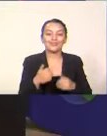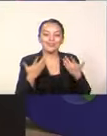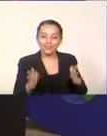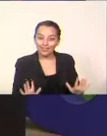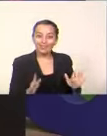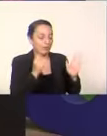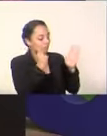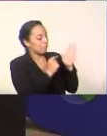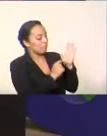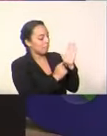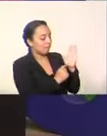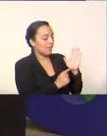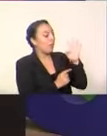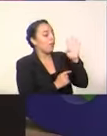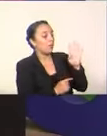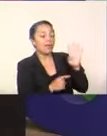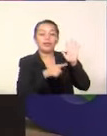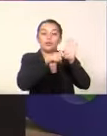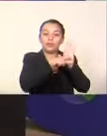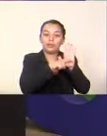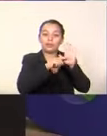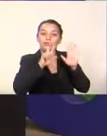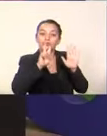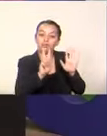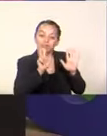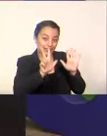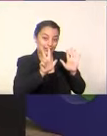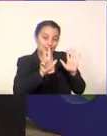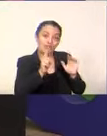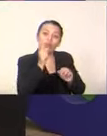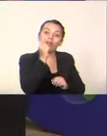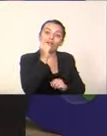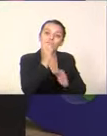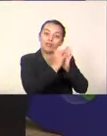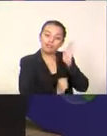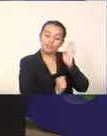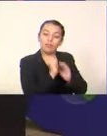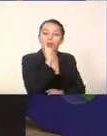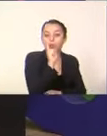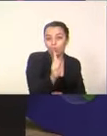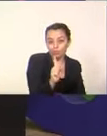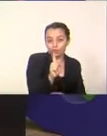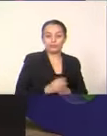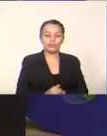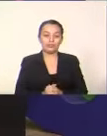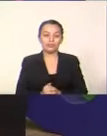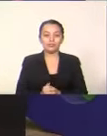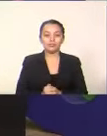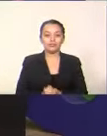1. Excelente, nos ha quedado 1. ¿Están aprendiendo ustedes también? Pues me alegro. Alejandra, solo nos falta un